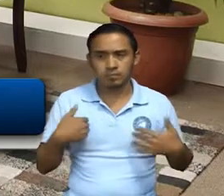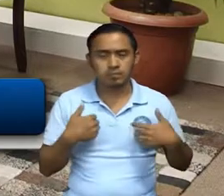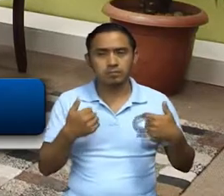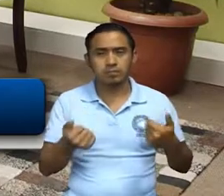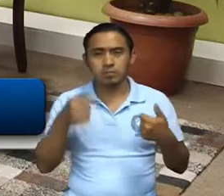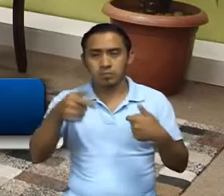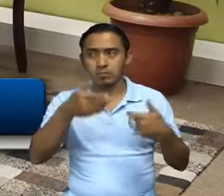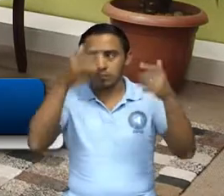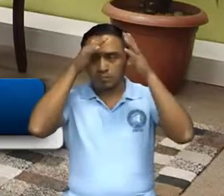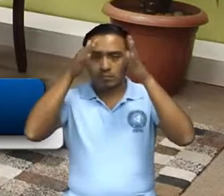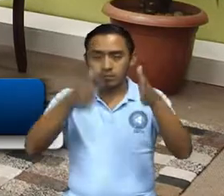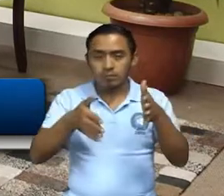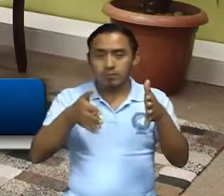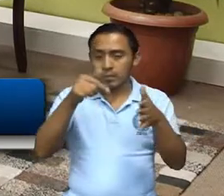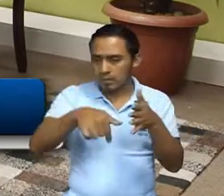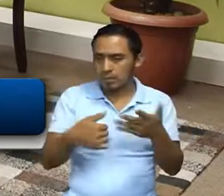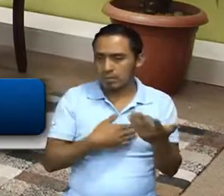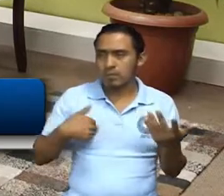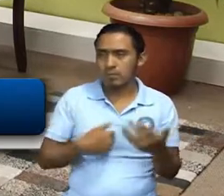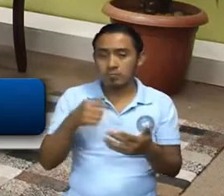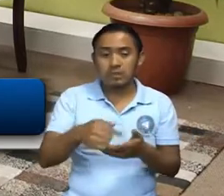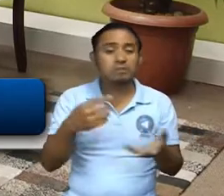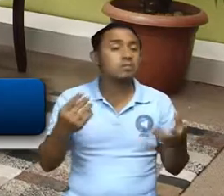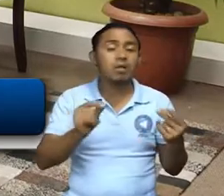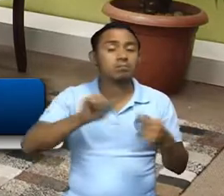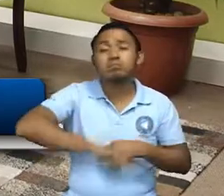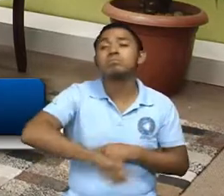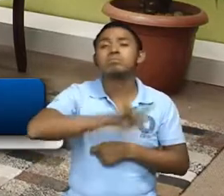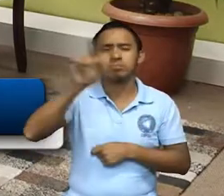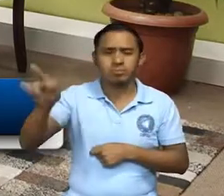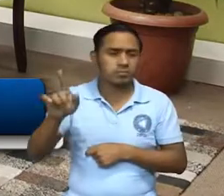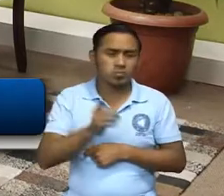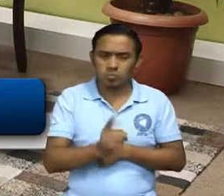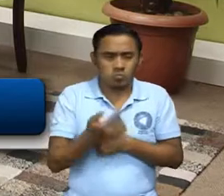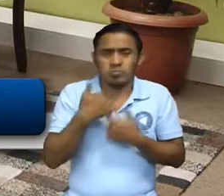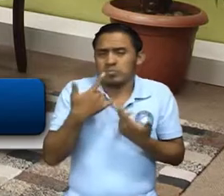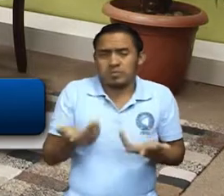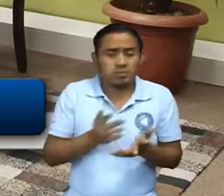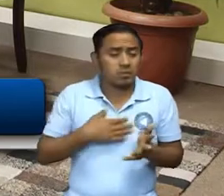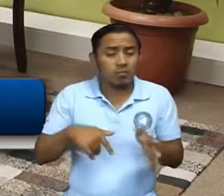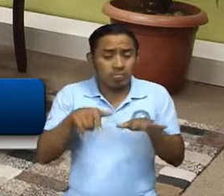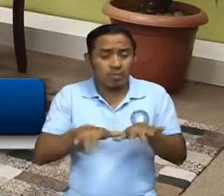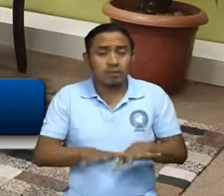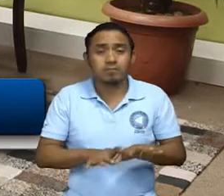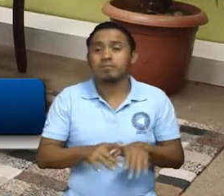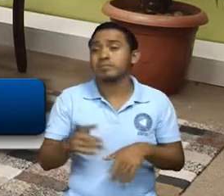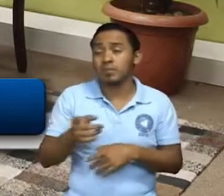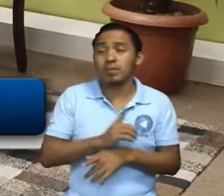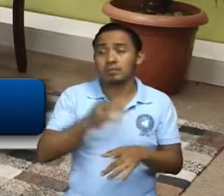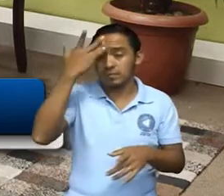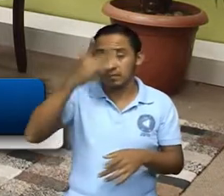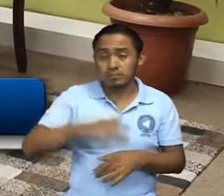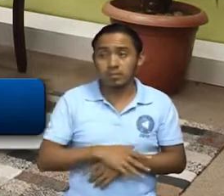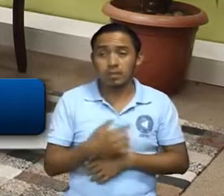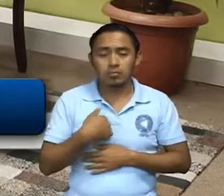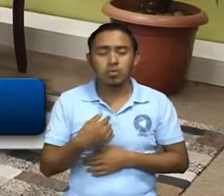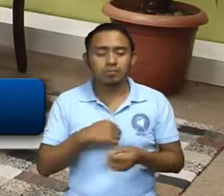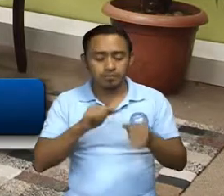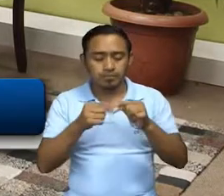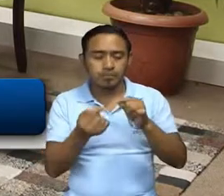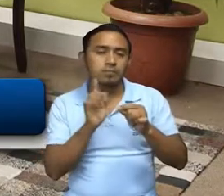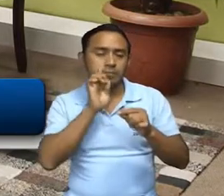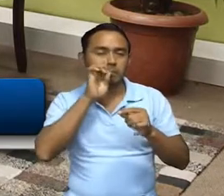ya, porque me lo trasladan. No es solamente por el hecho del sangrado, sino encontrar la causa del sangrado, porque uno no solamente tiene